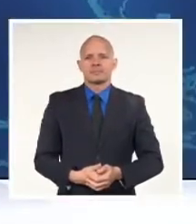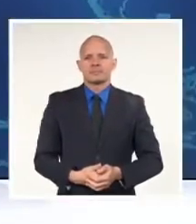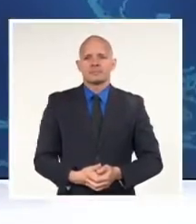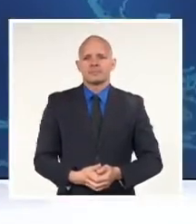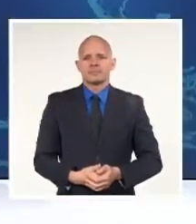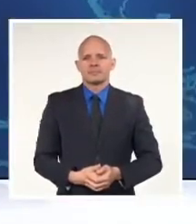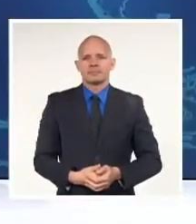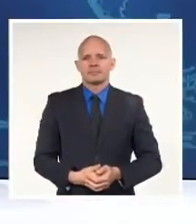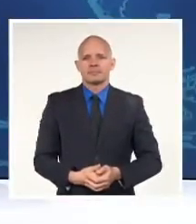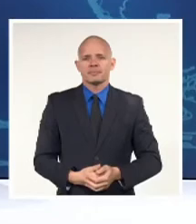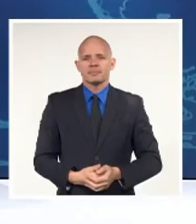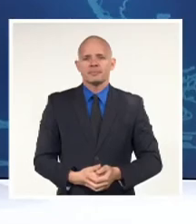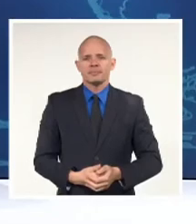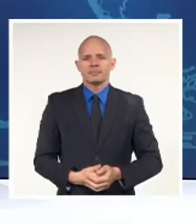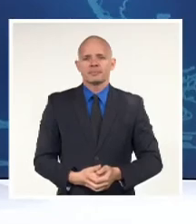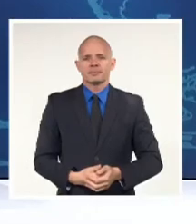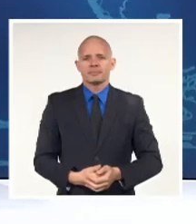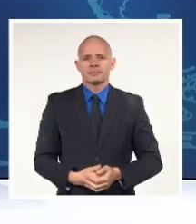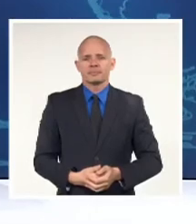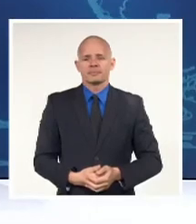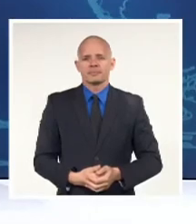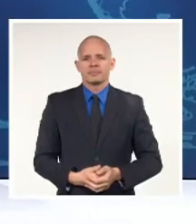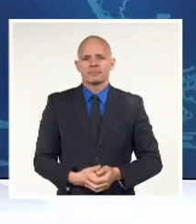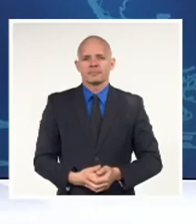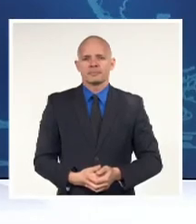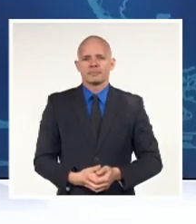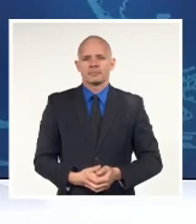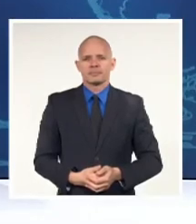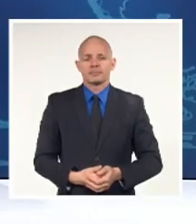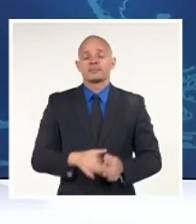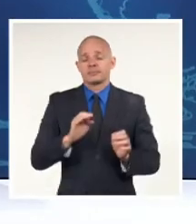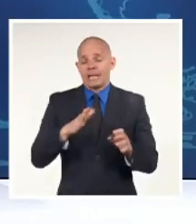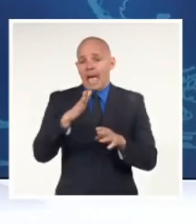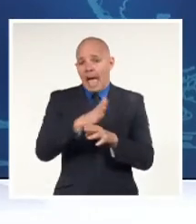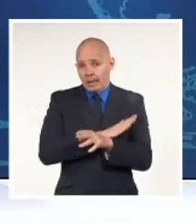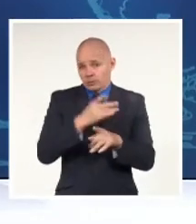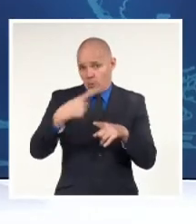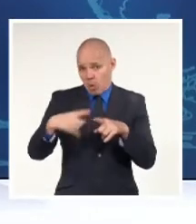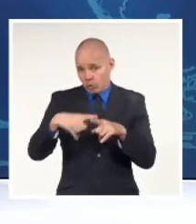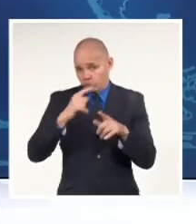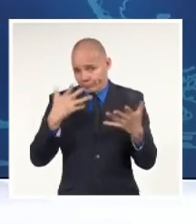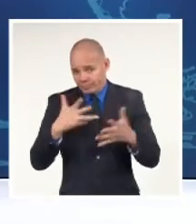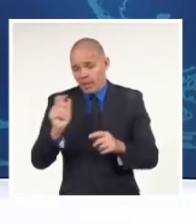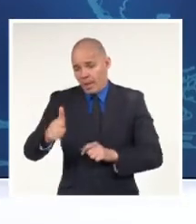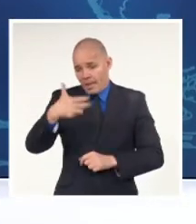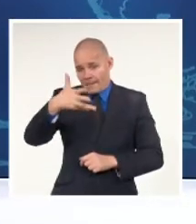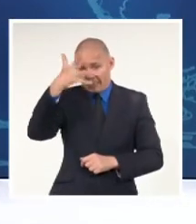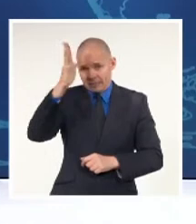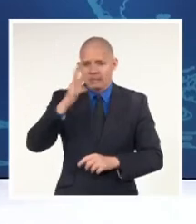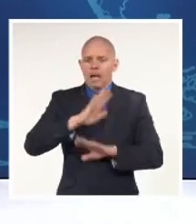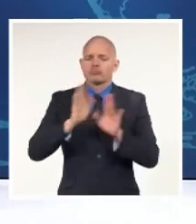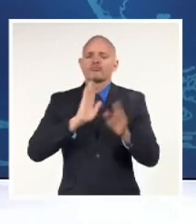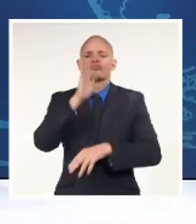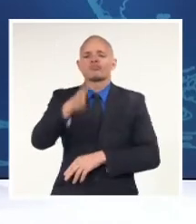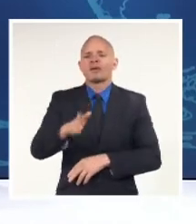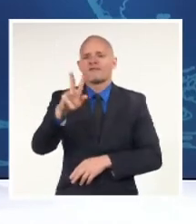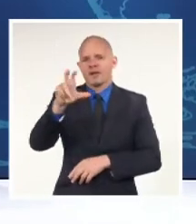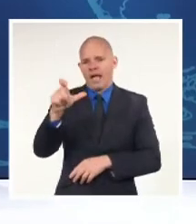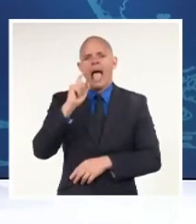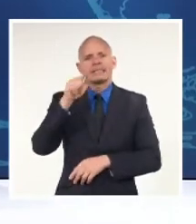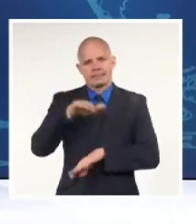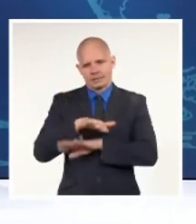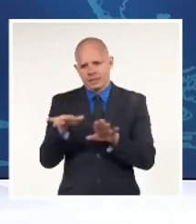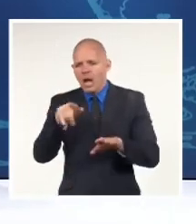Y anteriormente, el primer secretario del Comité Central del Partido y presidente de la República, Miguel Díaz-Canel Bermúdez, estuvo en Villa Clara, donde intercambió con